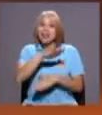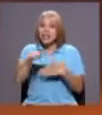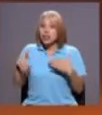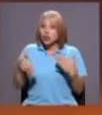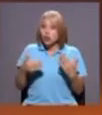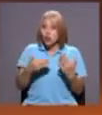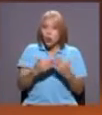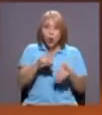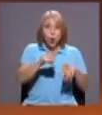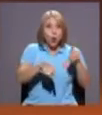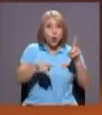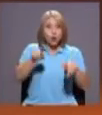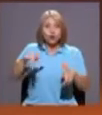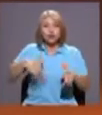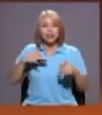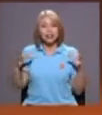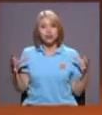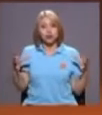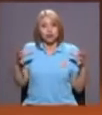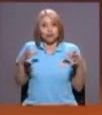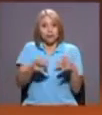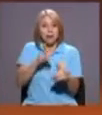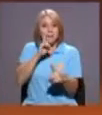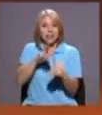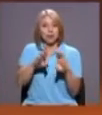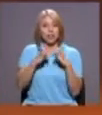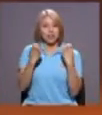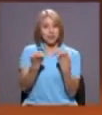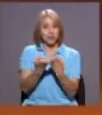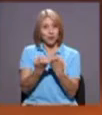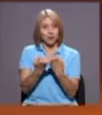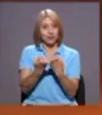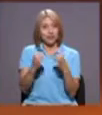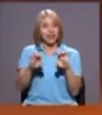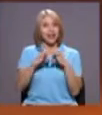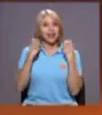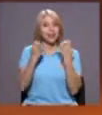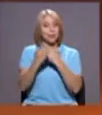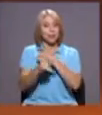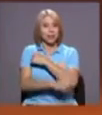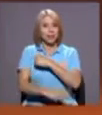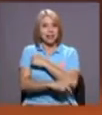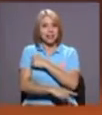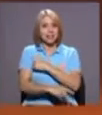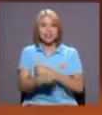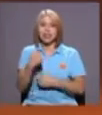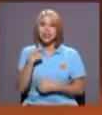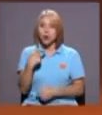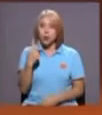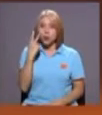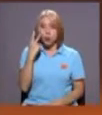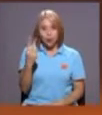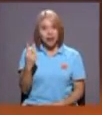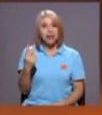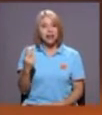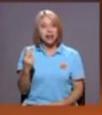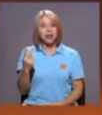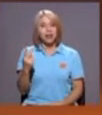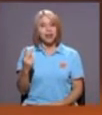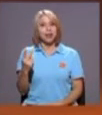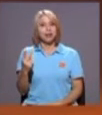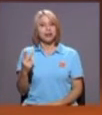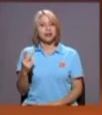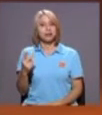verdad que todos nos sentimos parte de un mismo equipo, del equipo del país, que uno lo ve maravillosamente